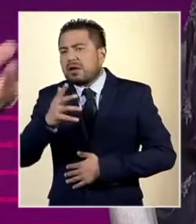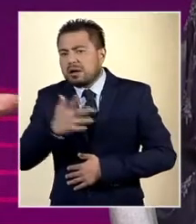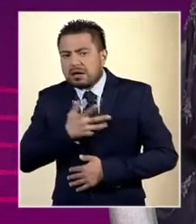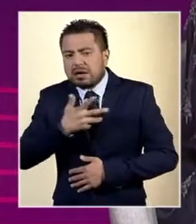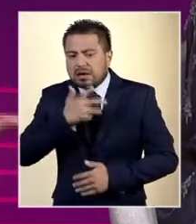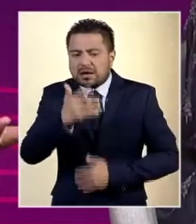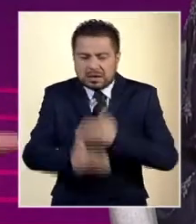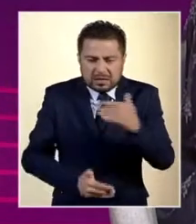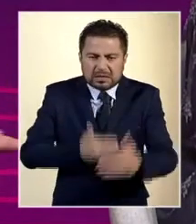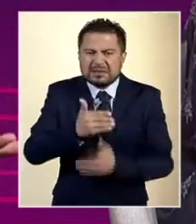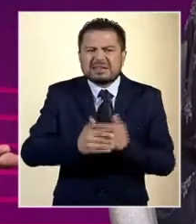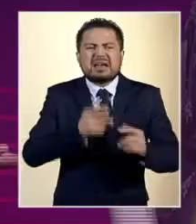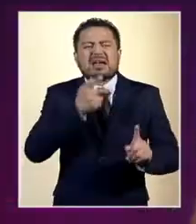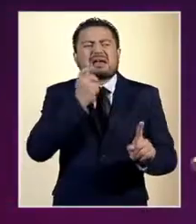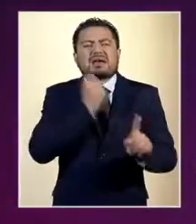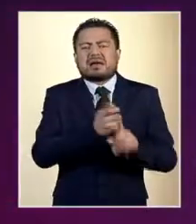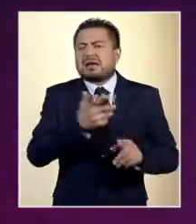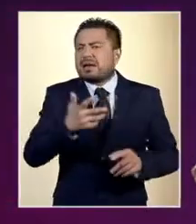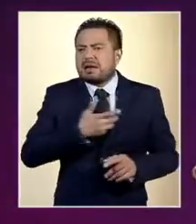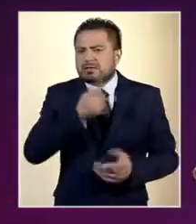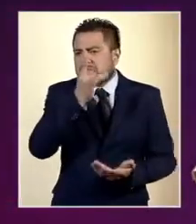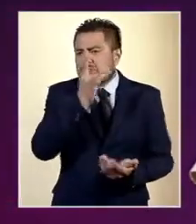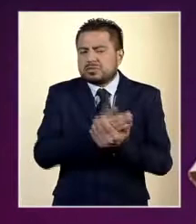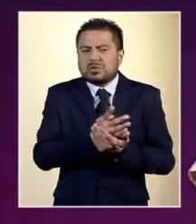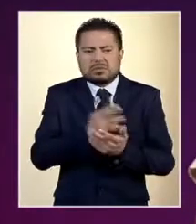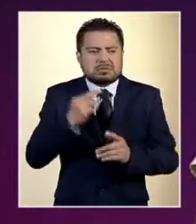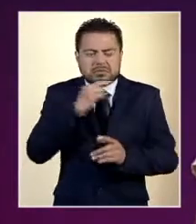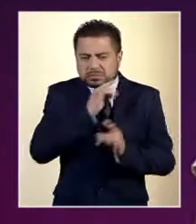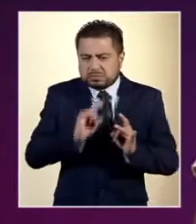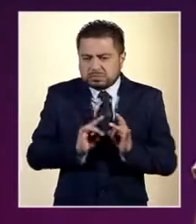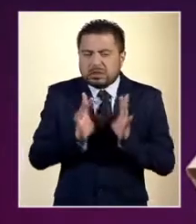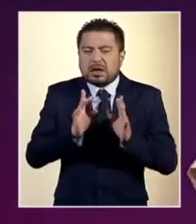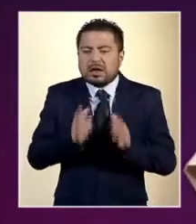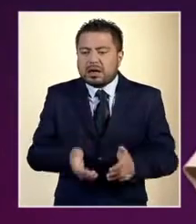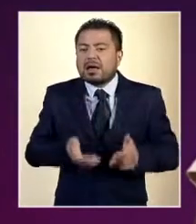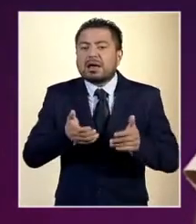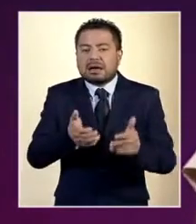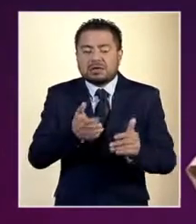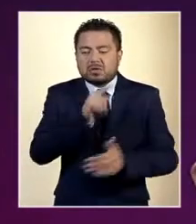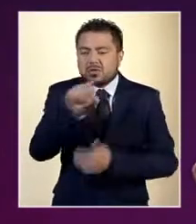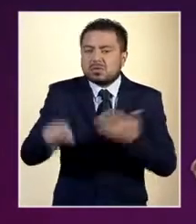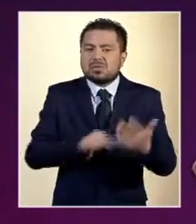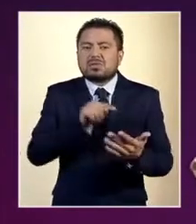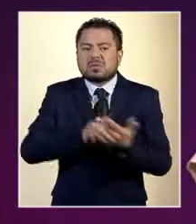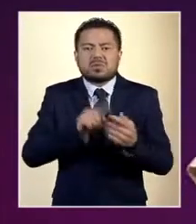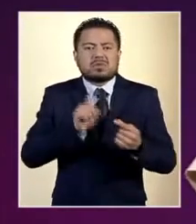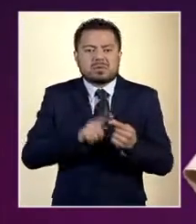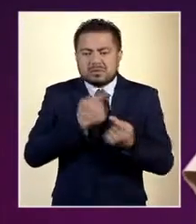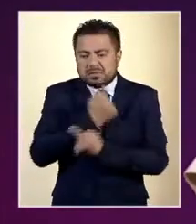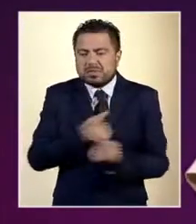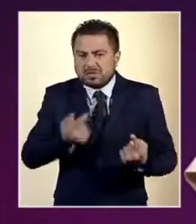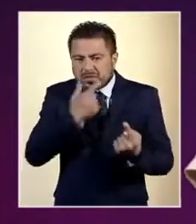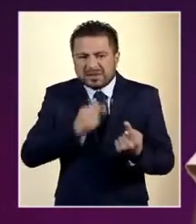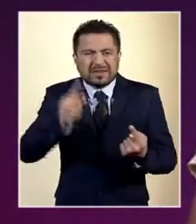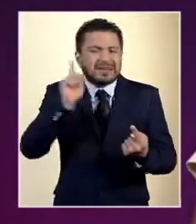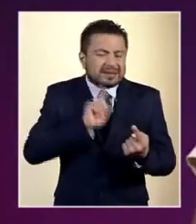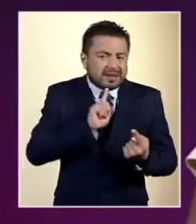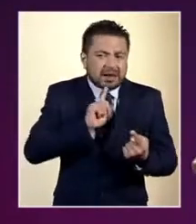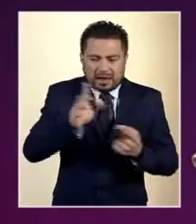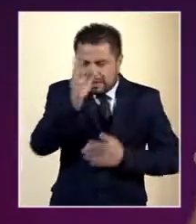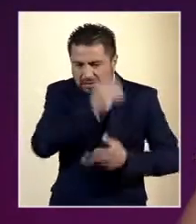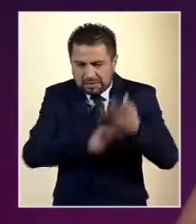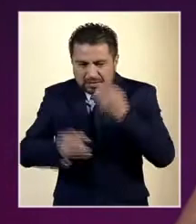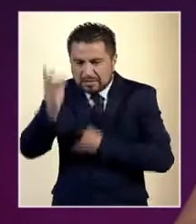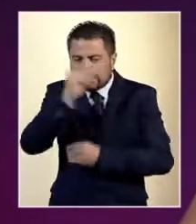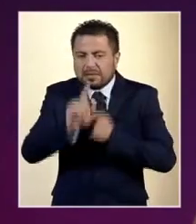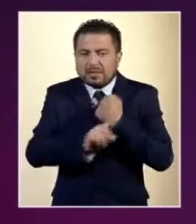hacia adelante, ¿qué hay? Nada, solo hay lo inmediato. La calle es un espacio donde los niños y las niñas